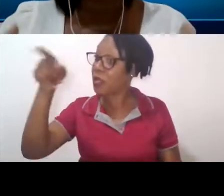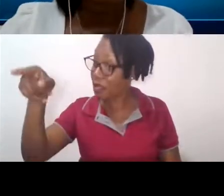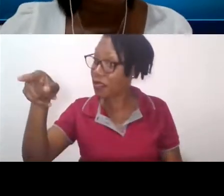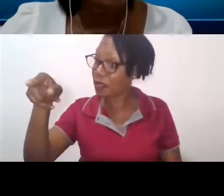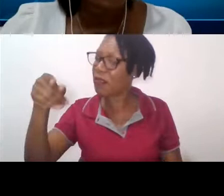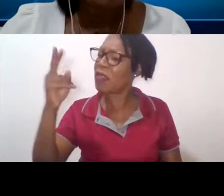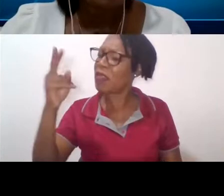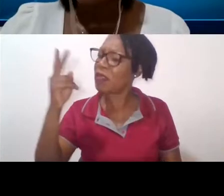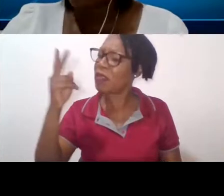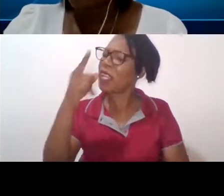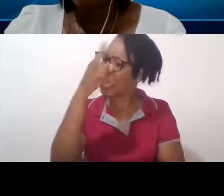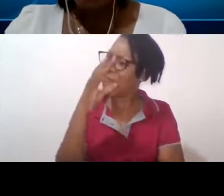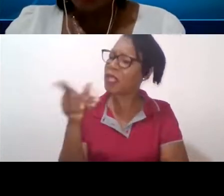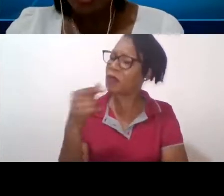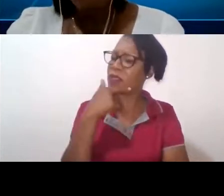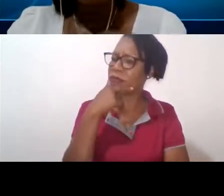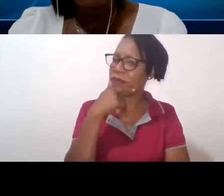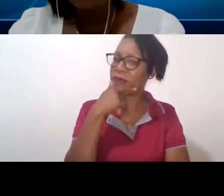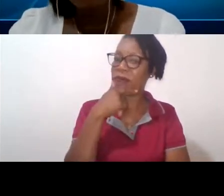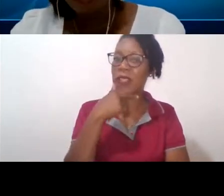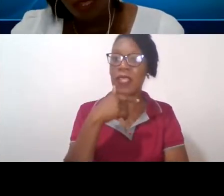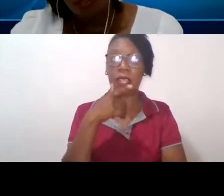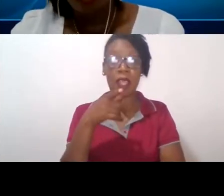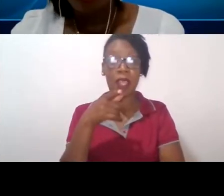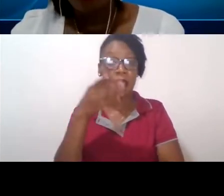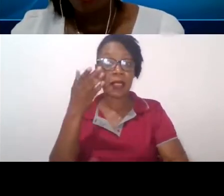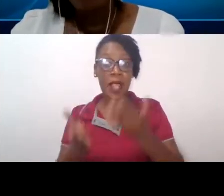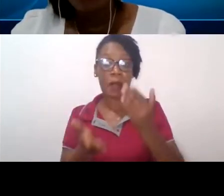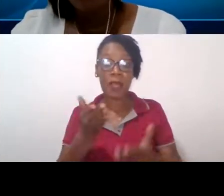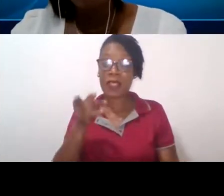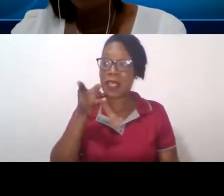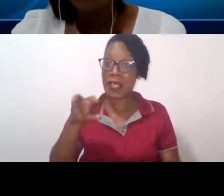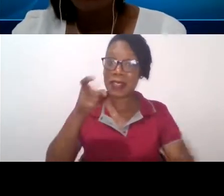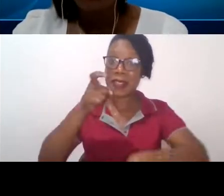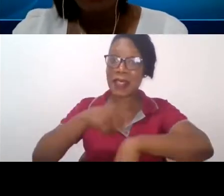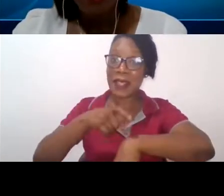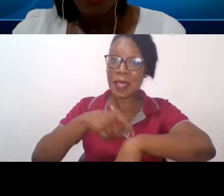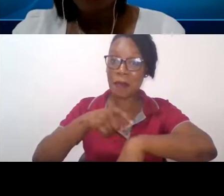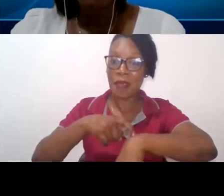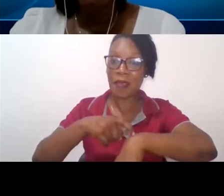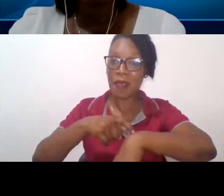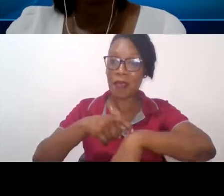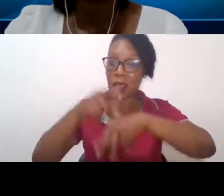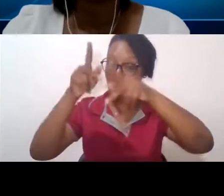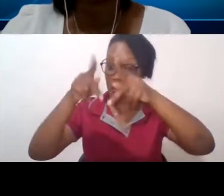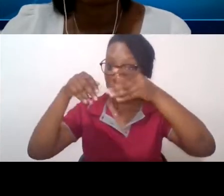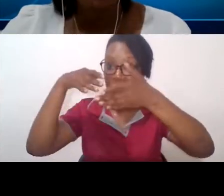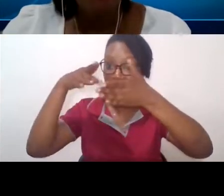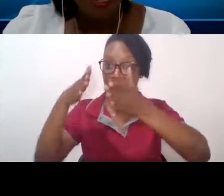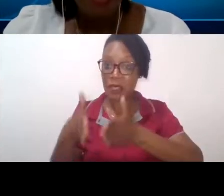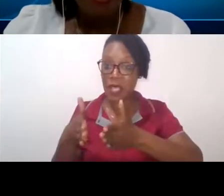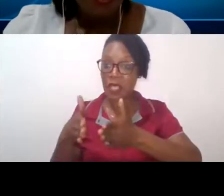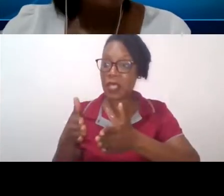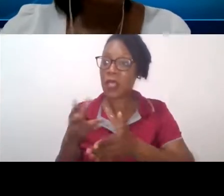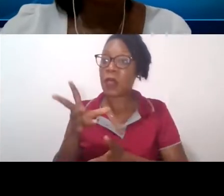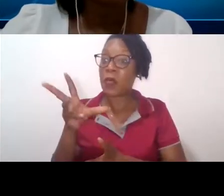le parece a usted? Vea, aunque en ese momento la persona estudiante no te haga una devolución